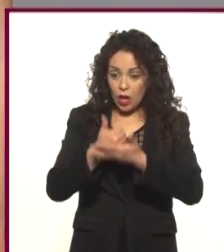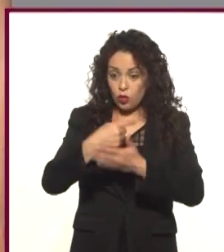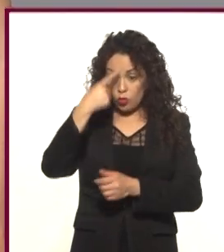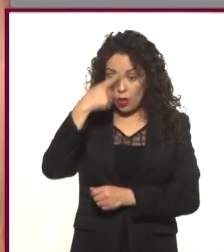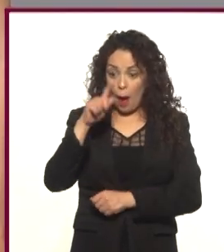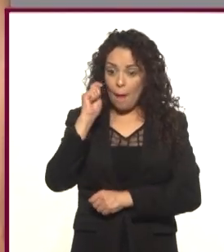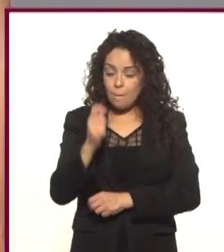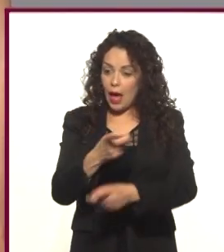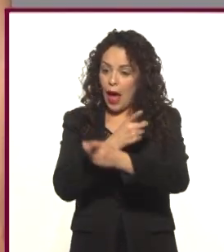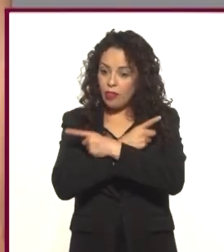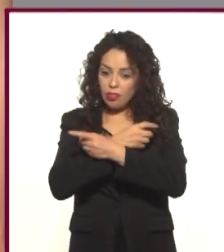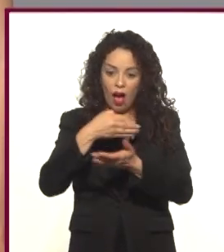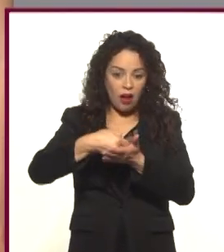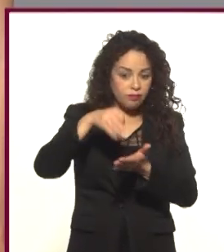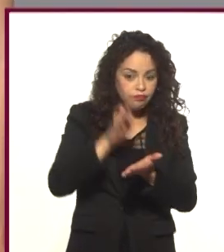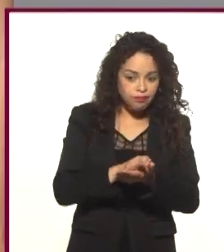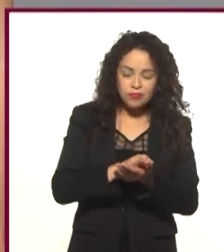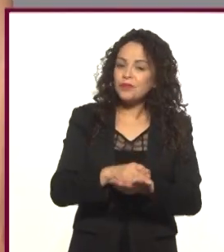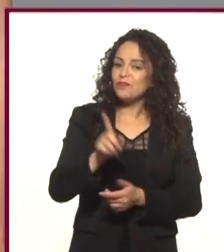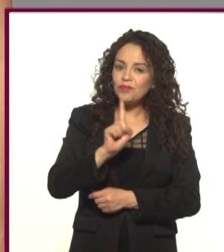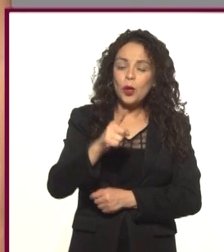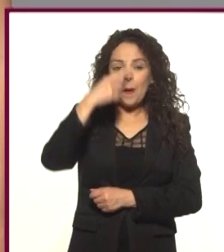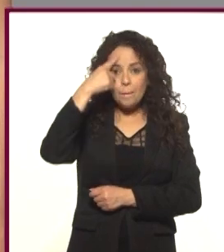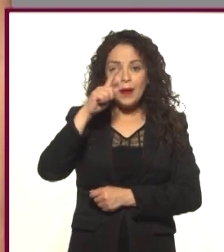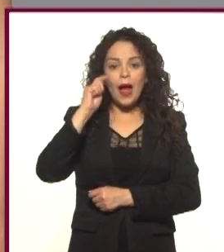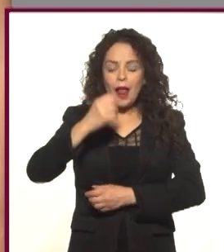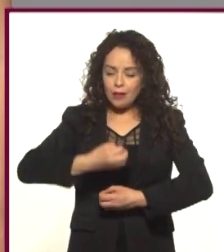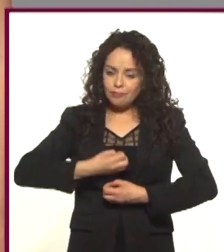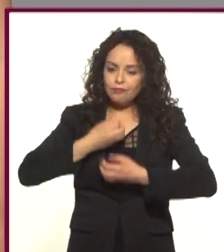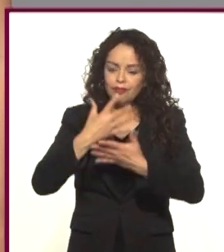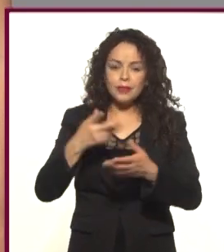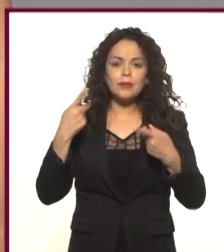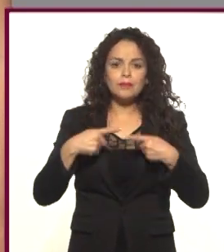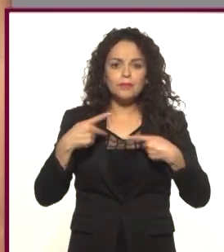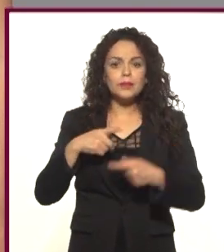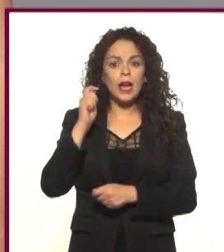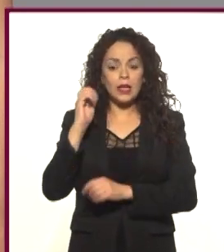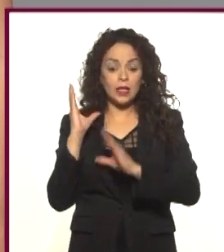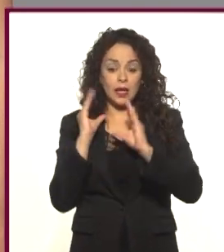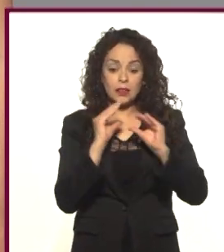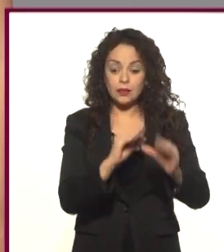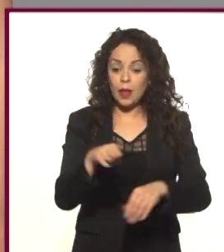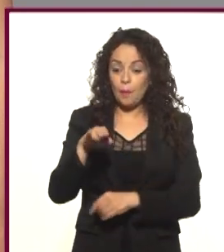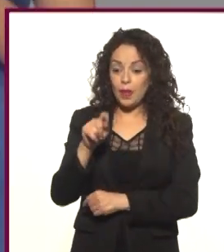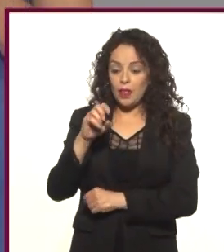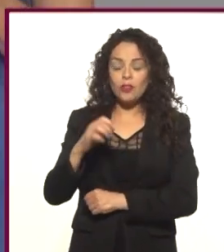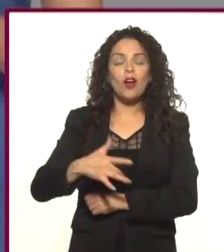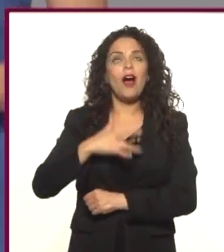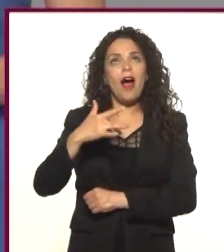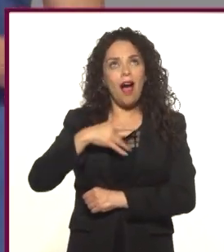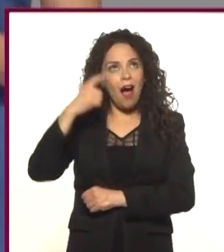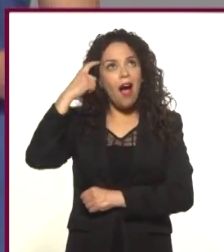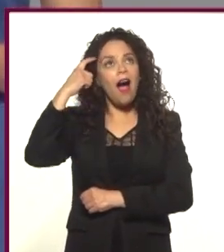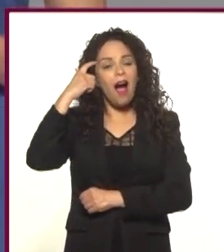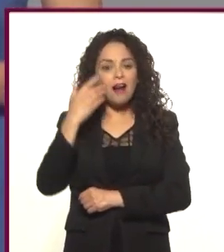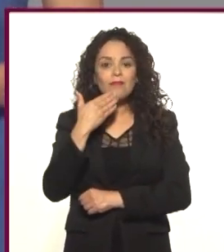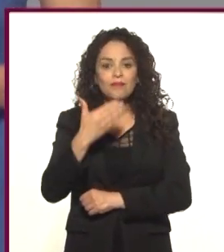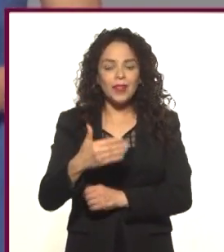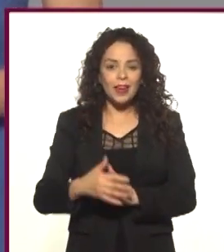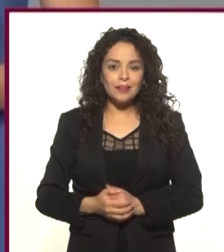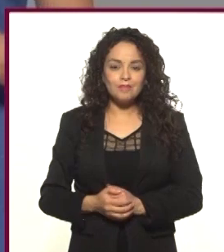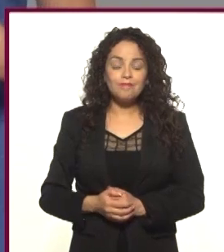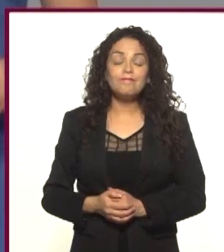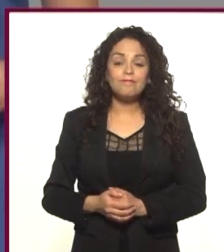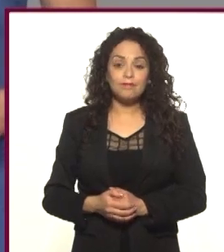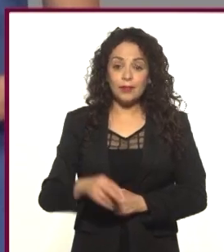guía moral o de conducta, sino también como inspiración para las personas a quienes les era transmitido el mito. Si recordamos el viaje del